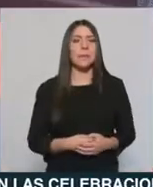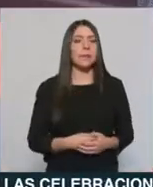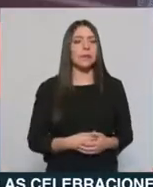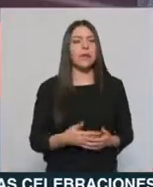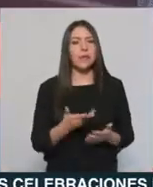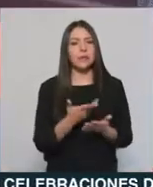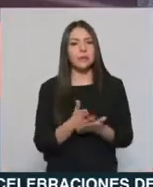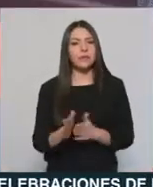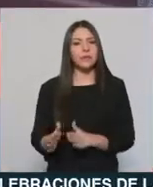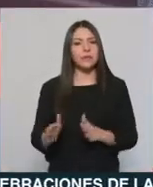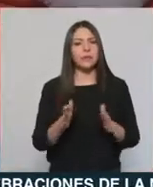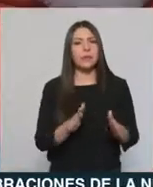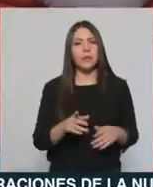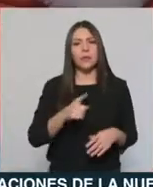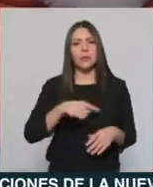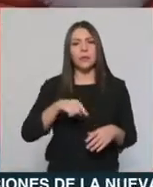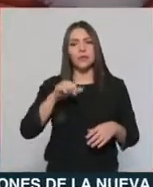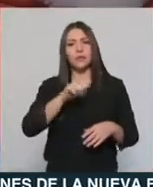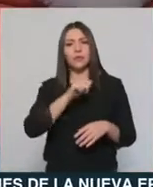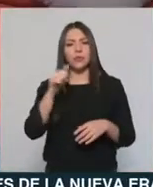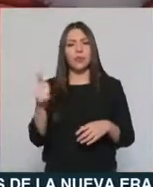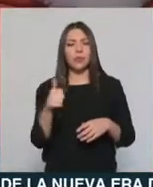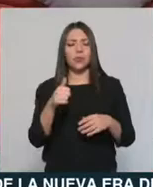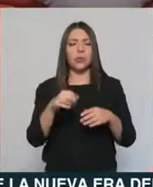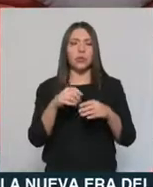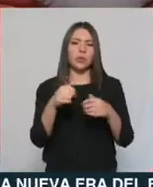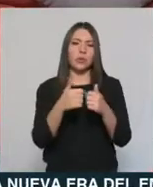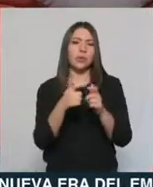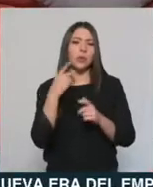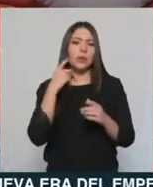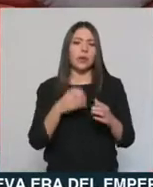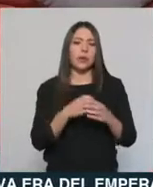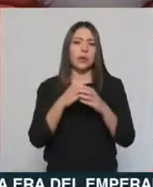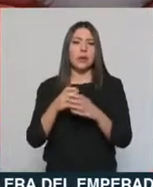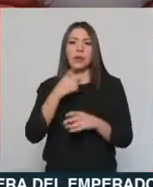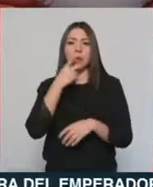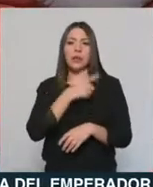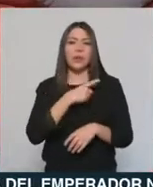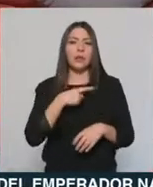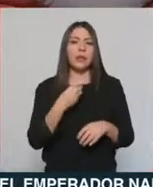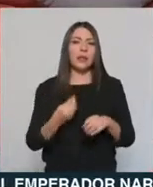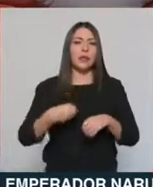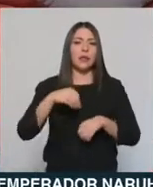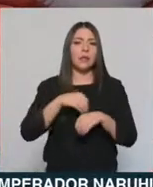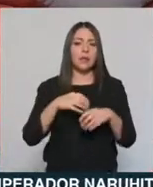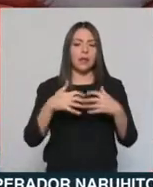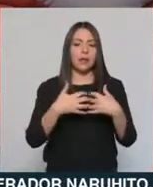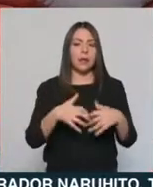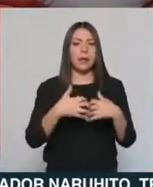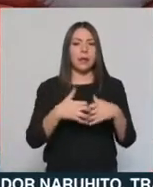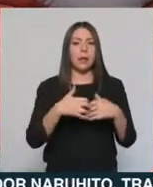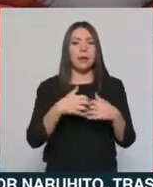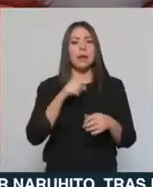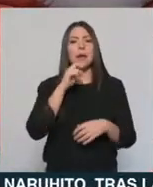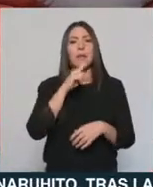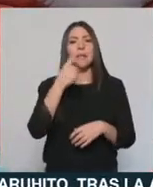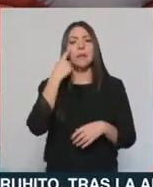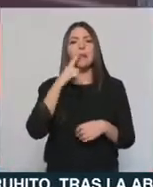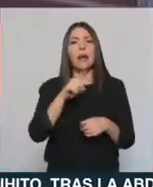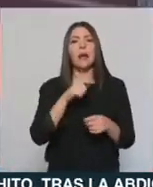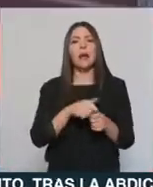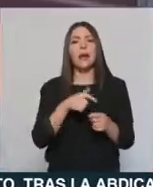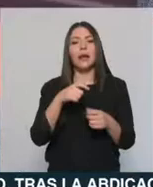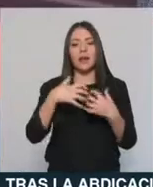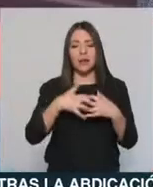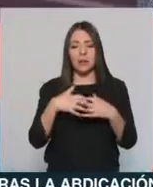lo decía, pues como un punto que era importante que había que incluir, que era el tema del outsourcing, el poder incluir a todos los trabajadores